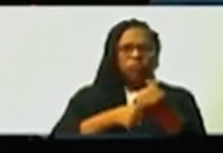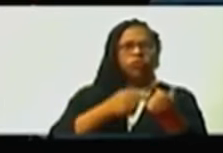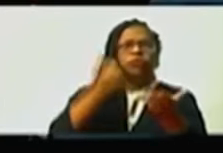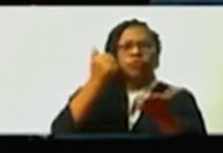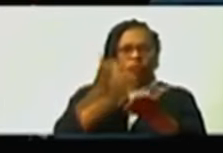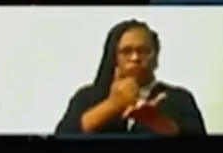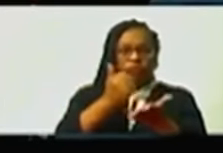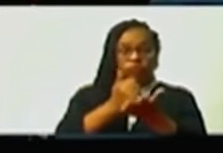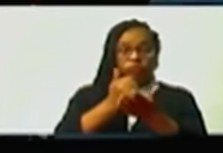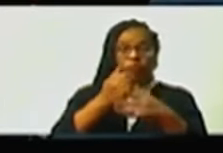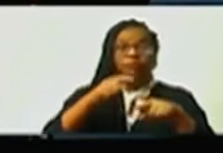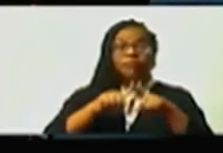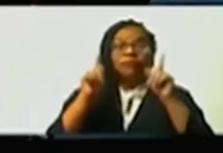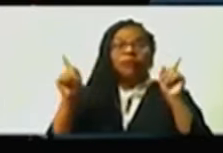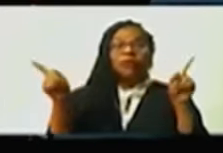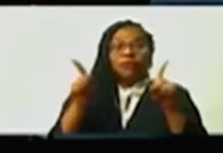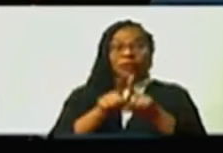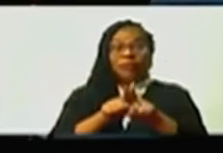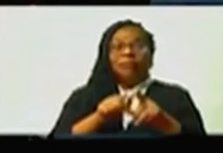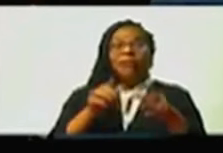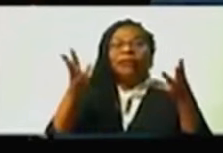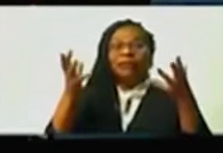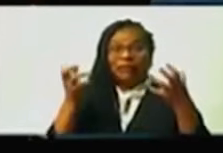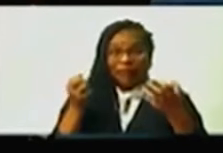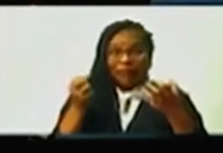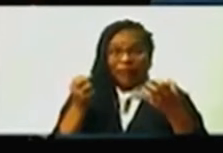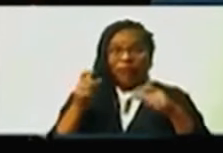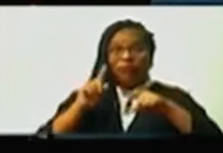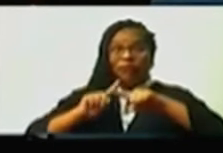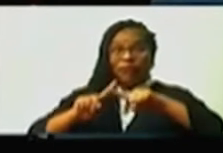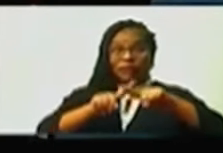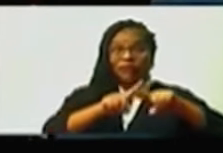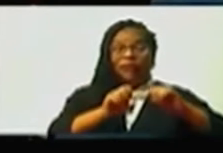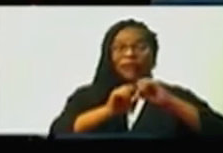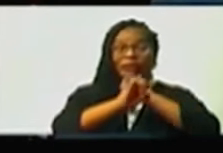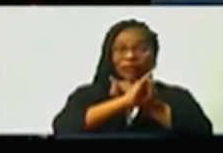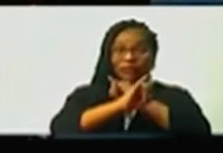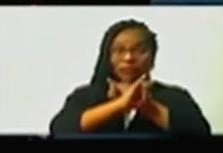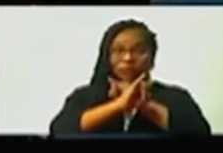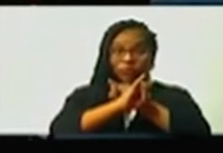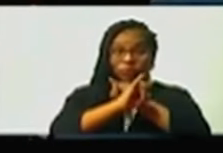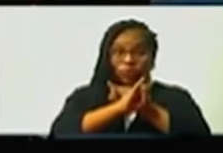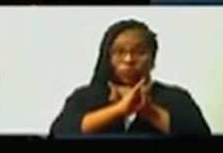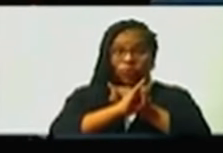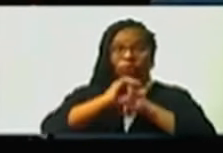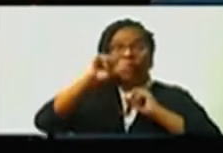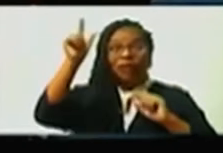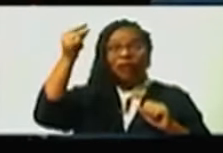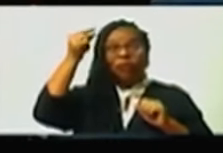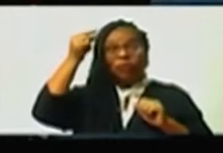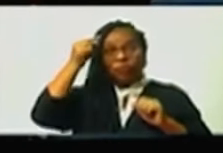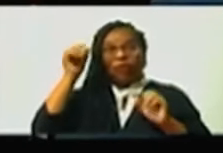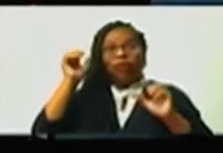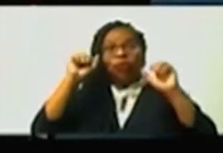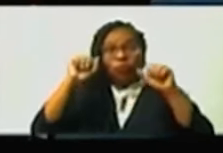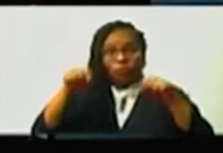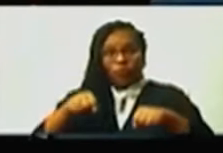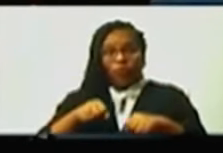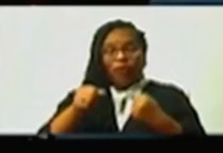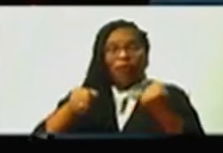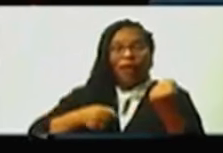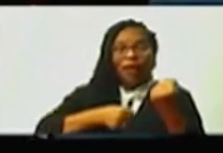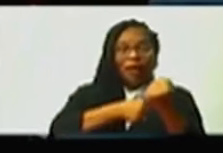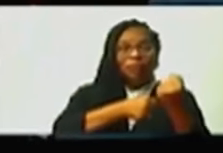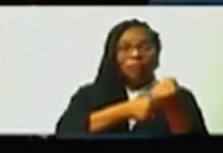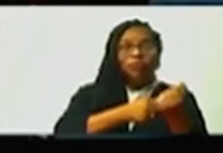que las instituciones, el gobierno central, se acerca a nuestra provincia, porque no es sentido que la han llevado